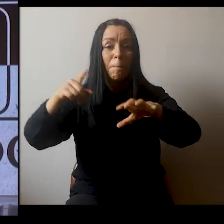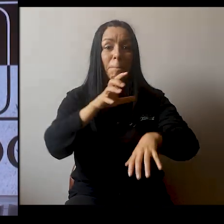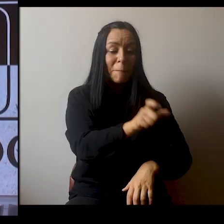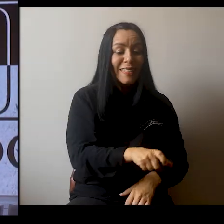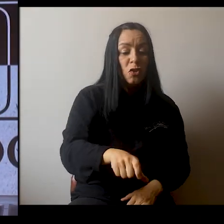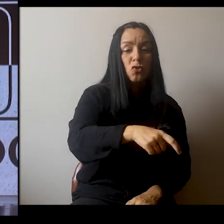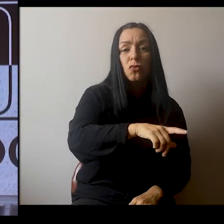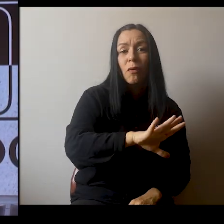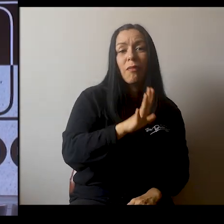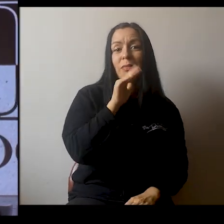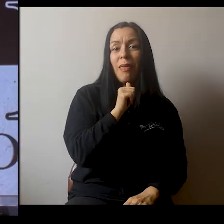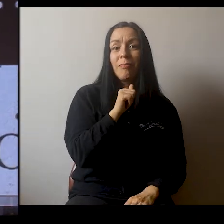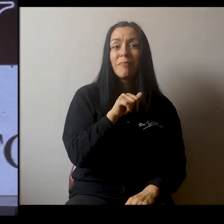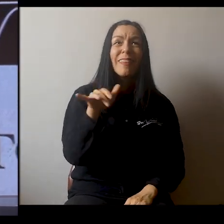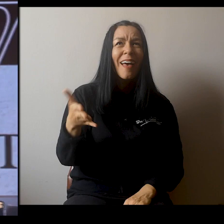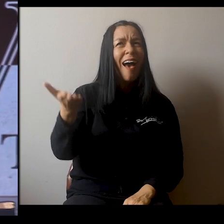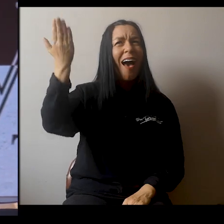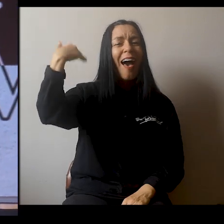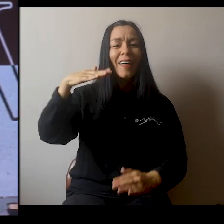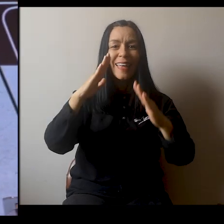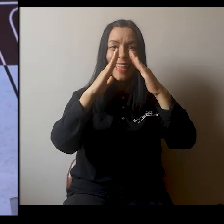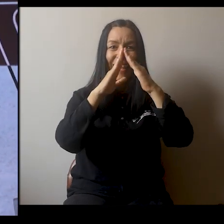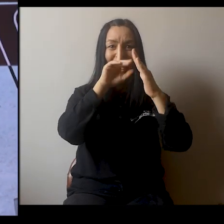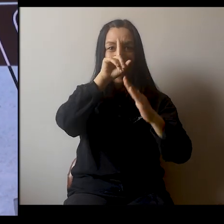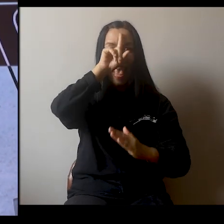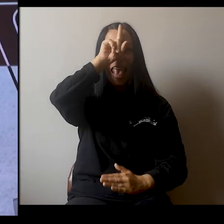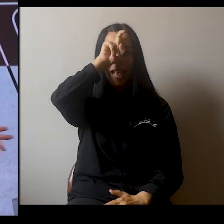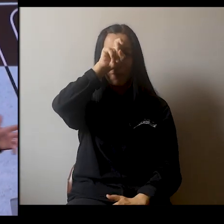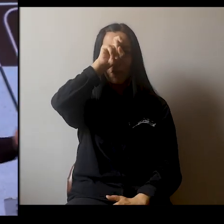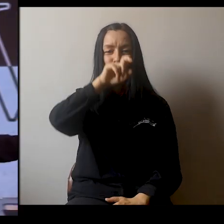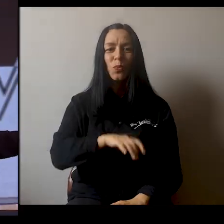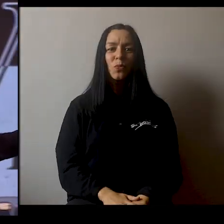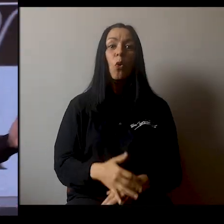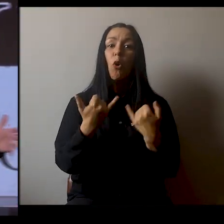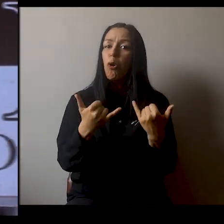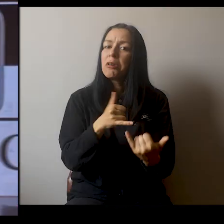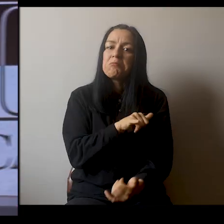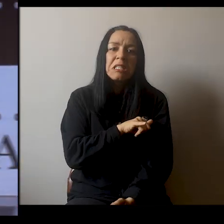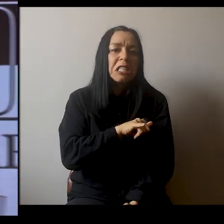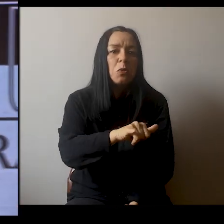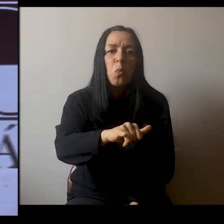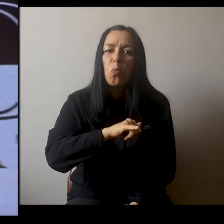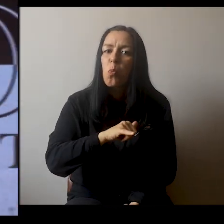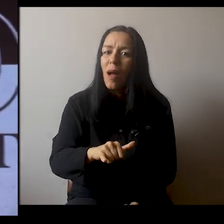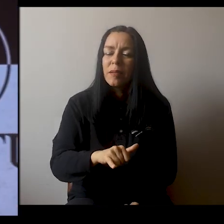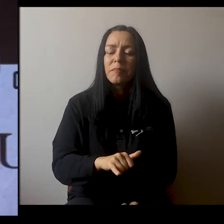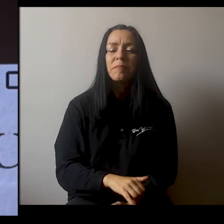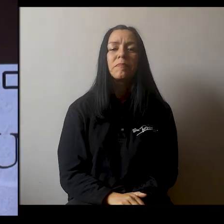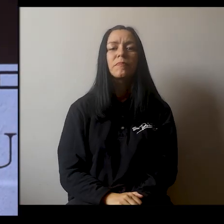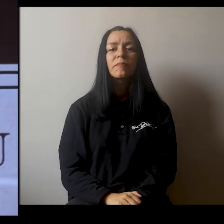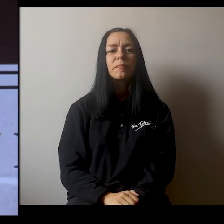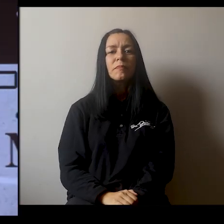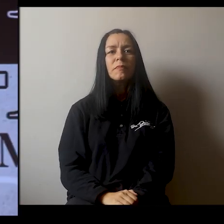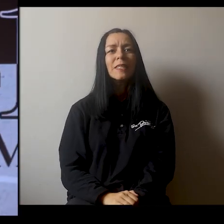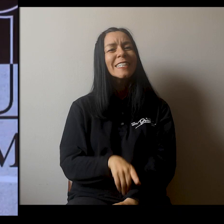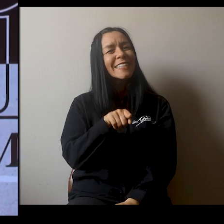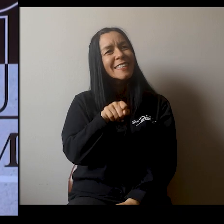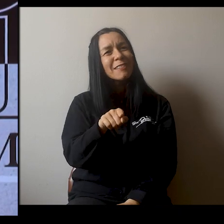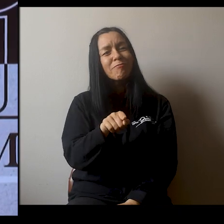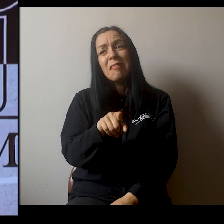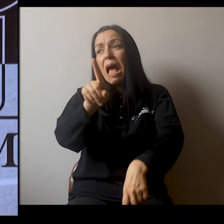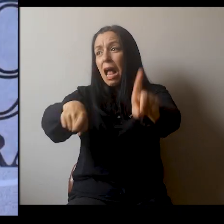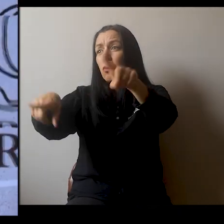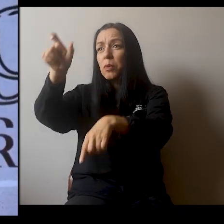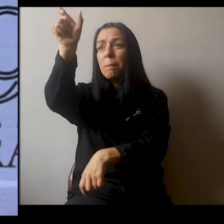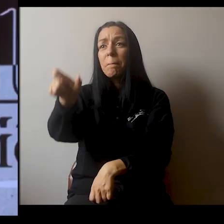son. Esto pasó en las plagas de Egipto y hoy está pasando lo mismo. Y con